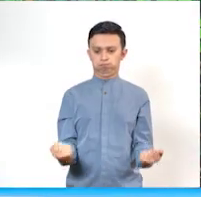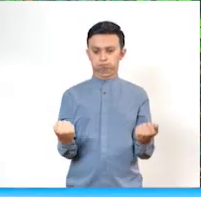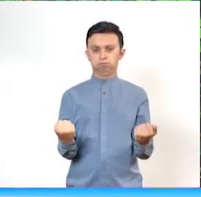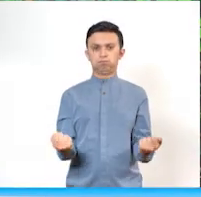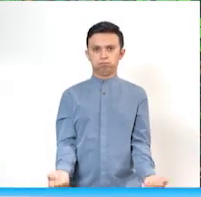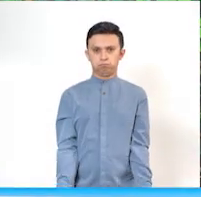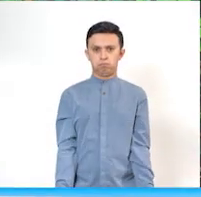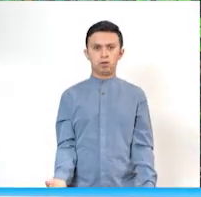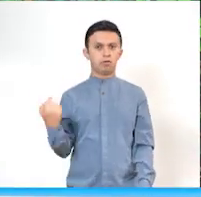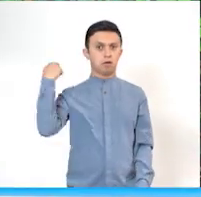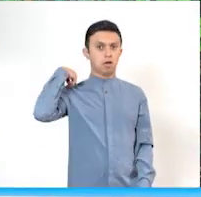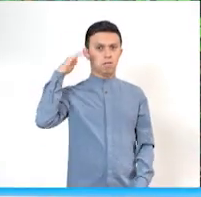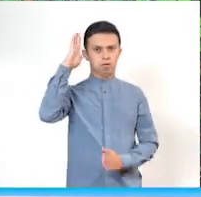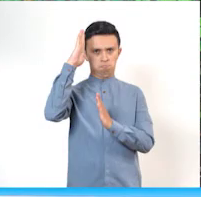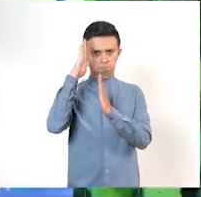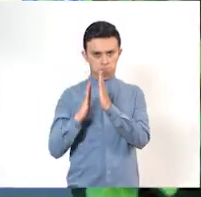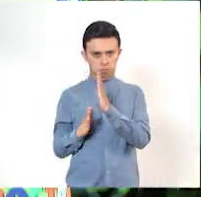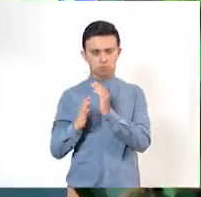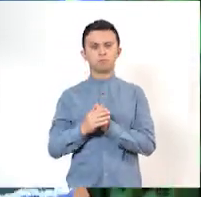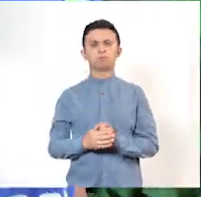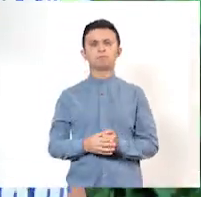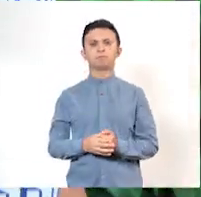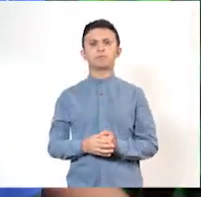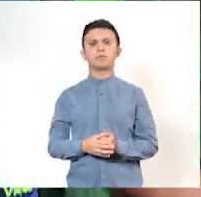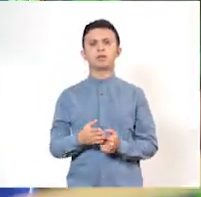bien. Espalda derecha.